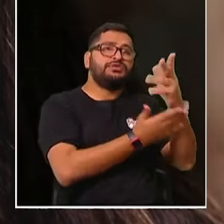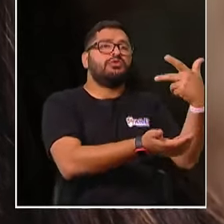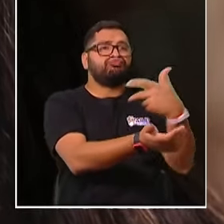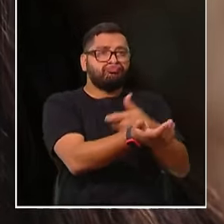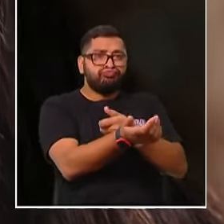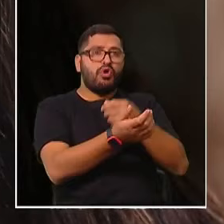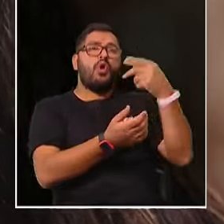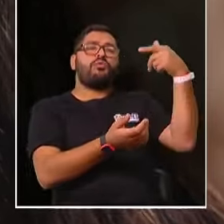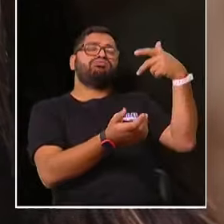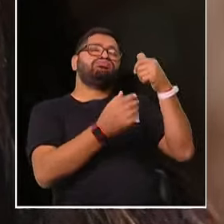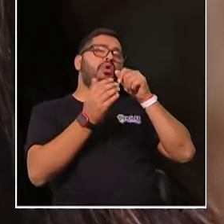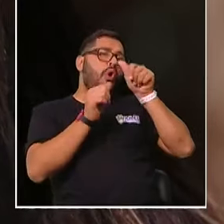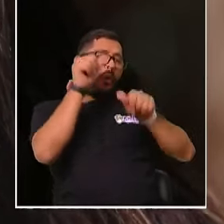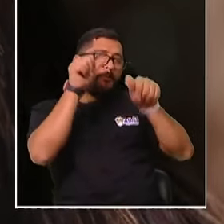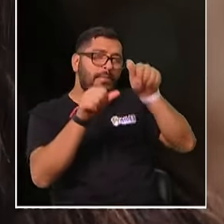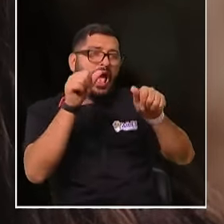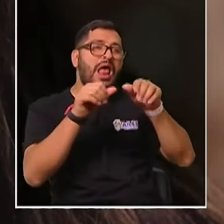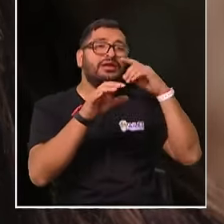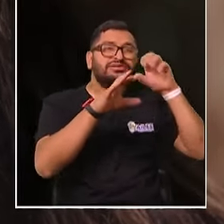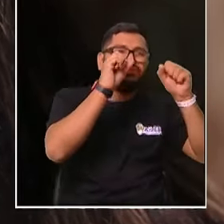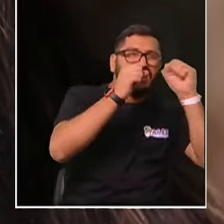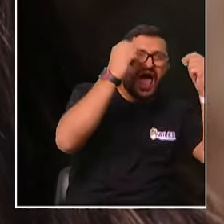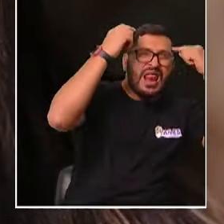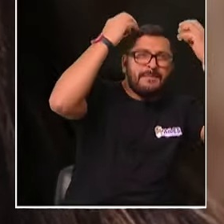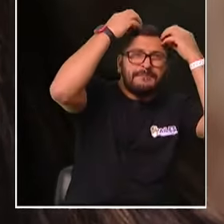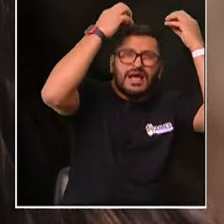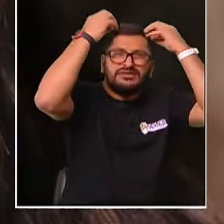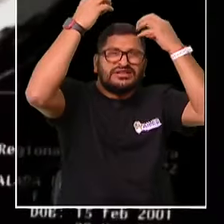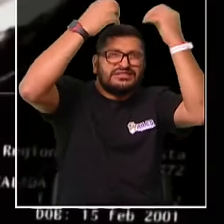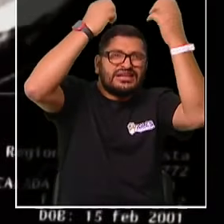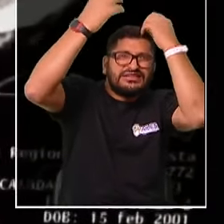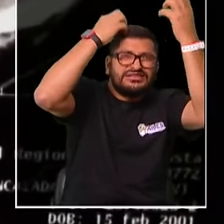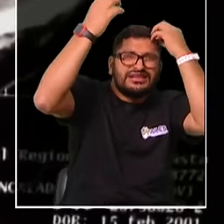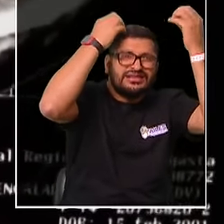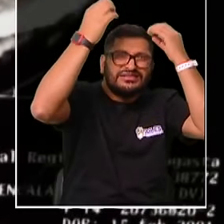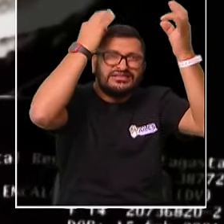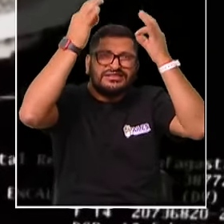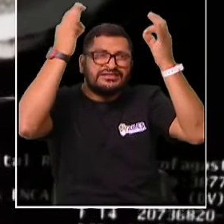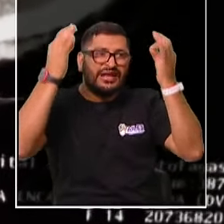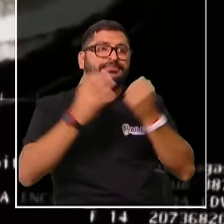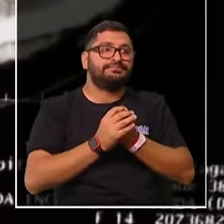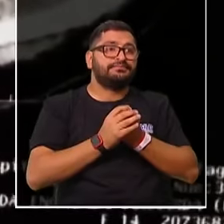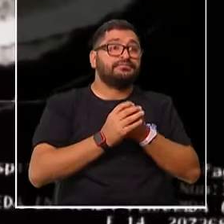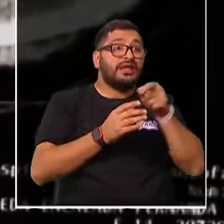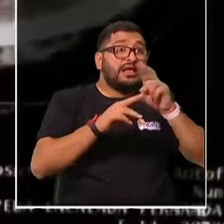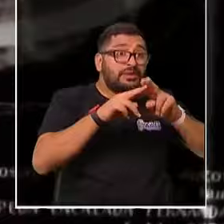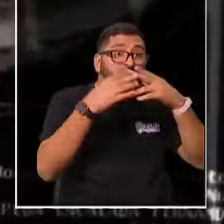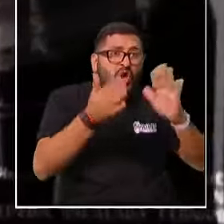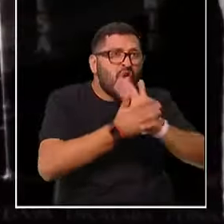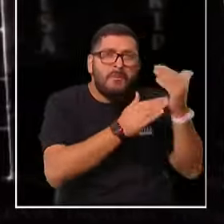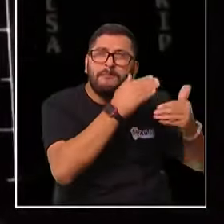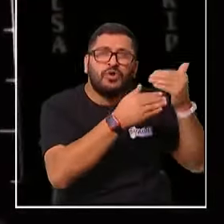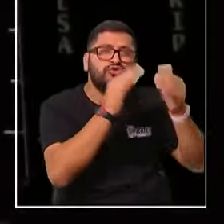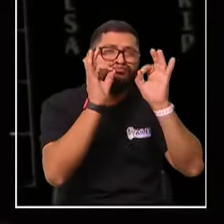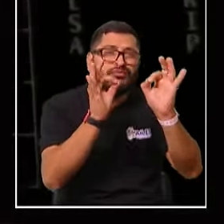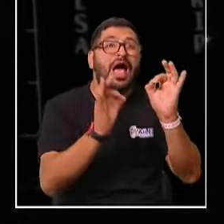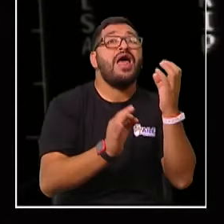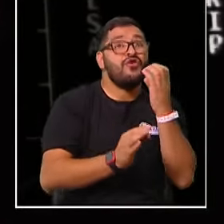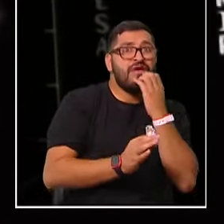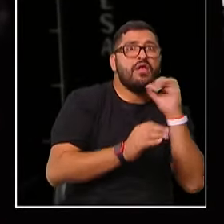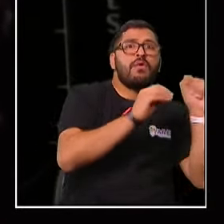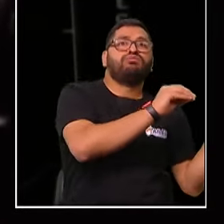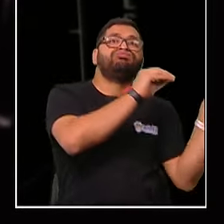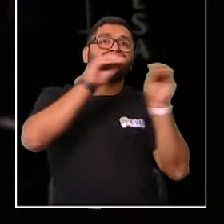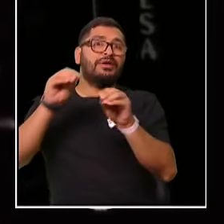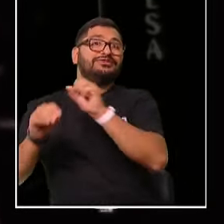el coma para operarla, para sacarle las esquirlas de la cabeza. Hicimos todo un proceso, Antofagasta, Santiago.